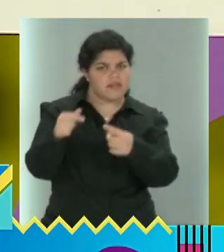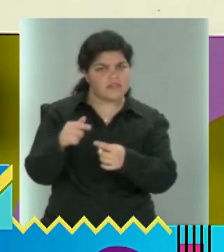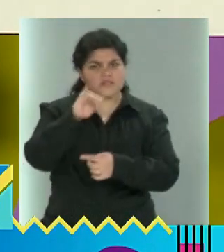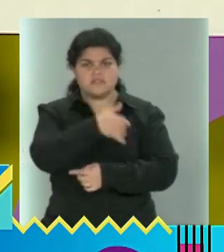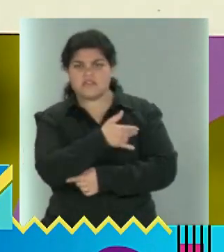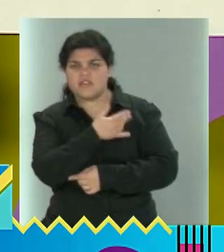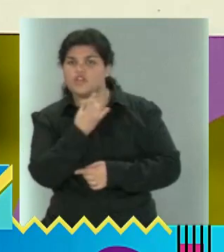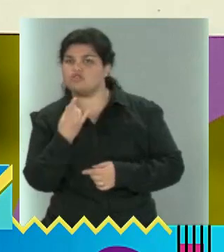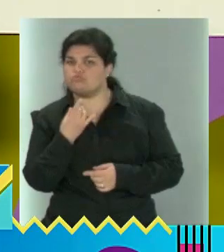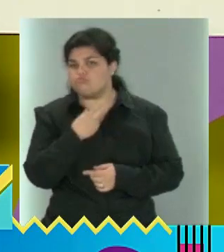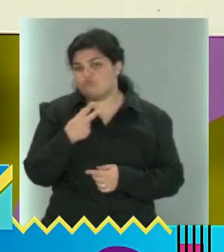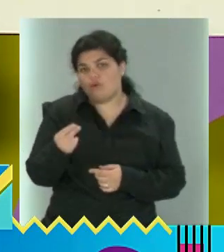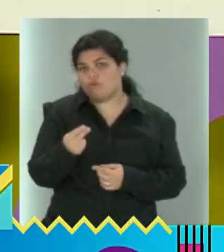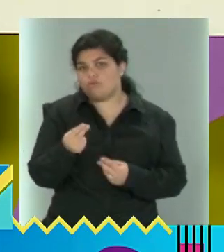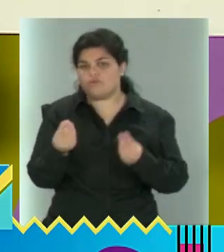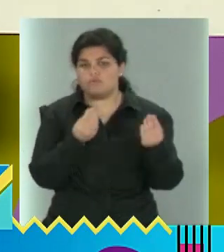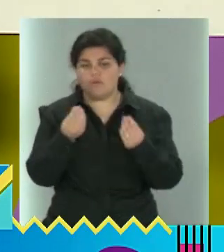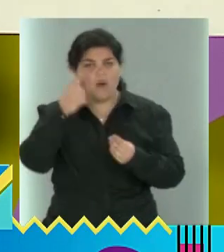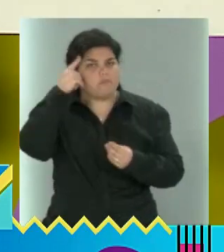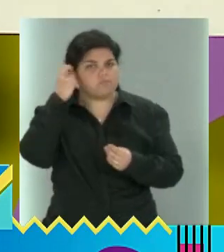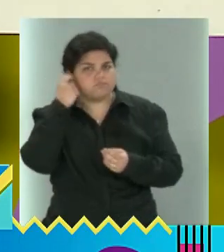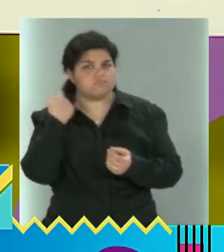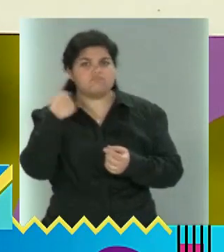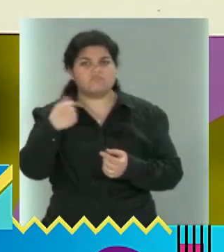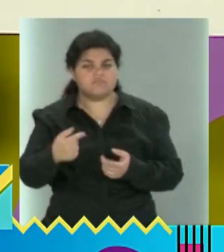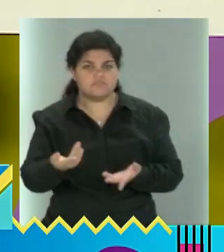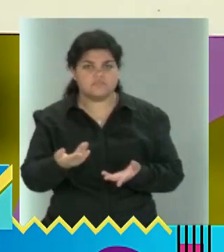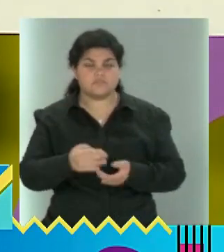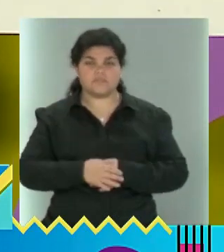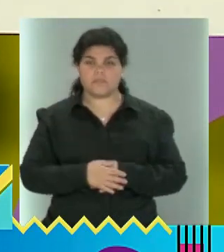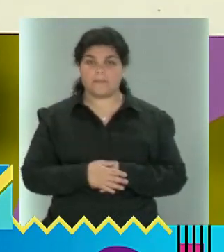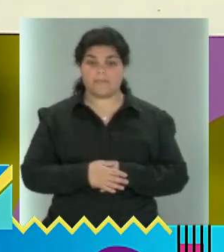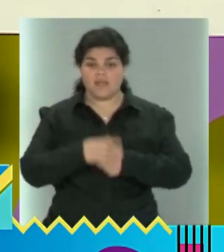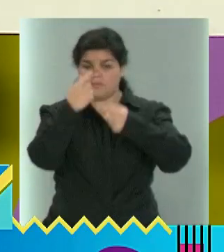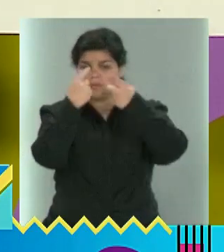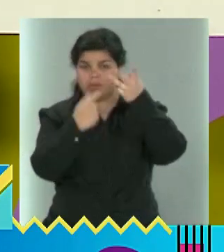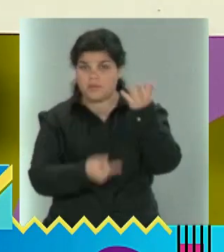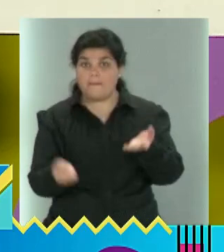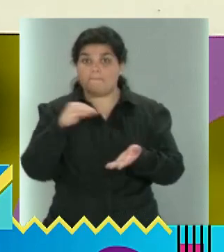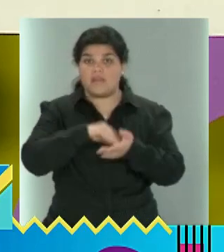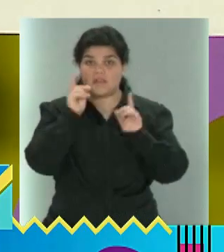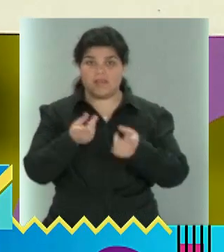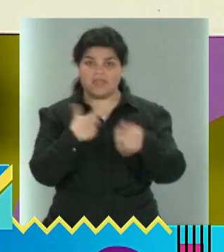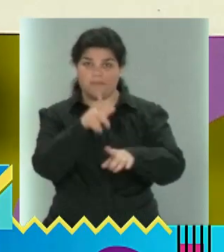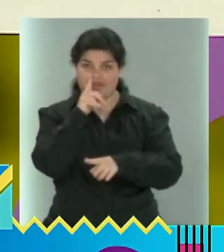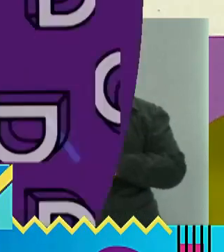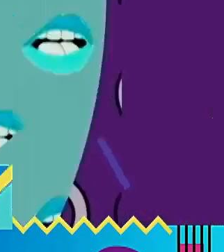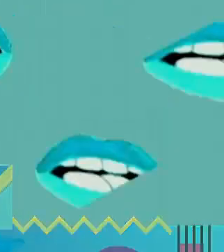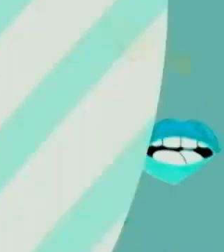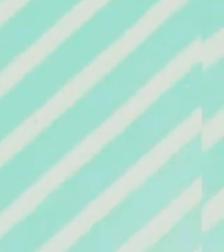ellas, qué conocimientos se transmiten a partir de las artes marciales. Todo esto vamos a ver hoy en Distintos Parecidos.